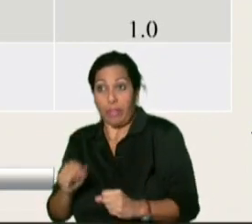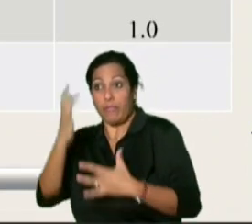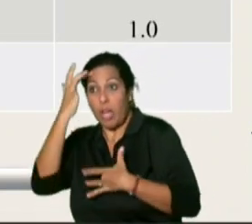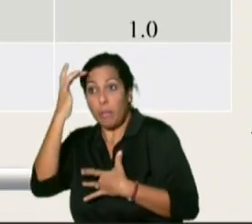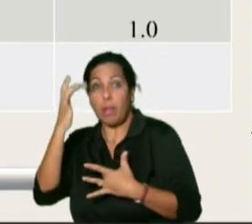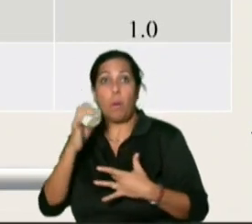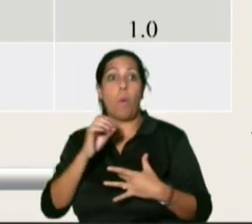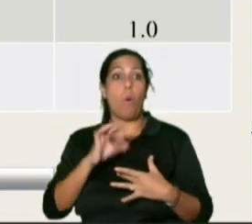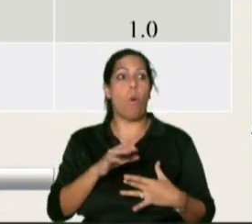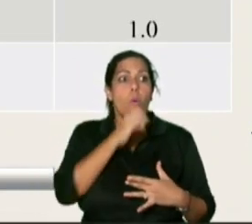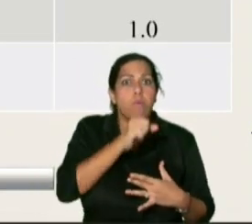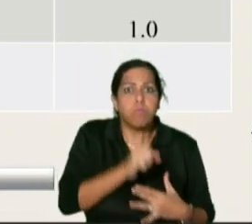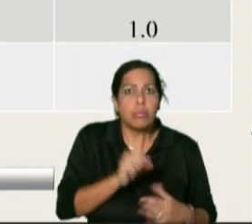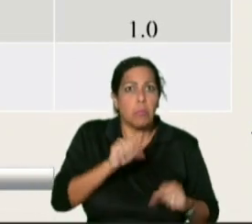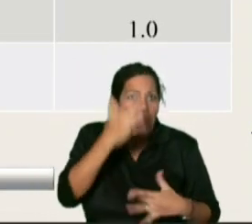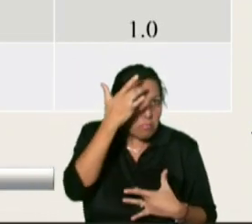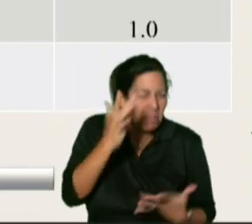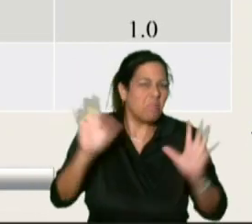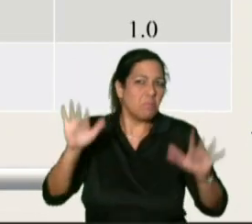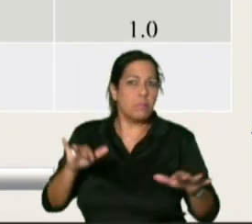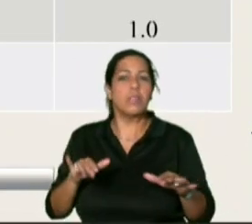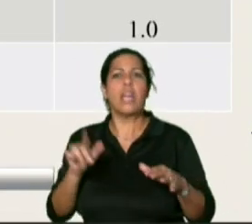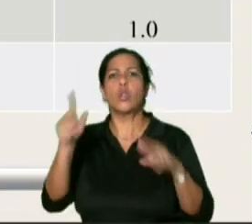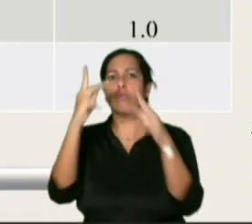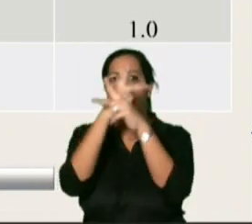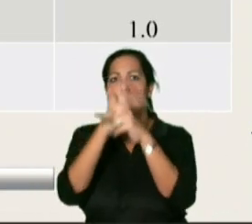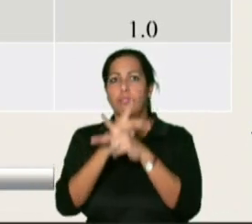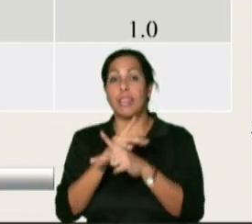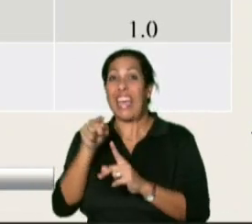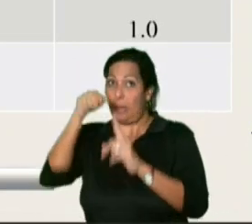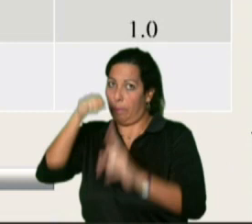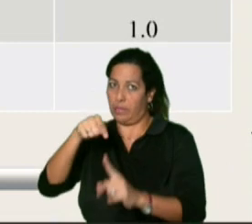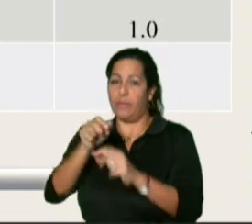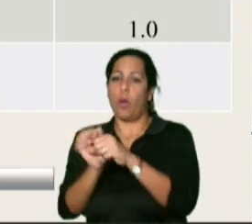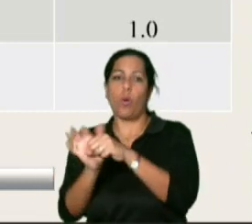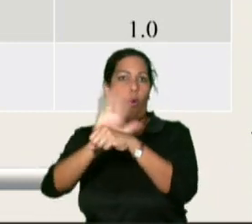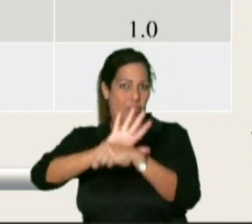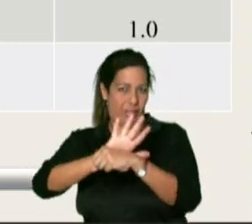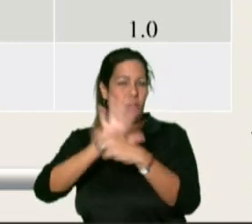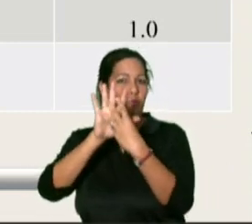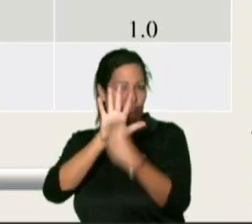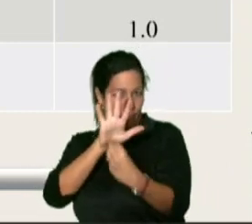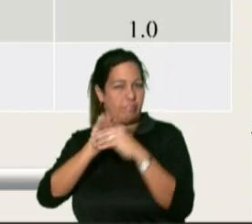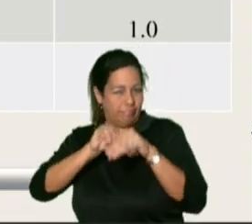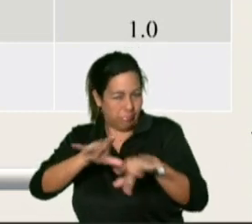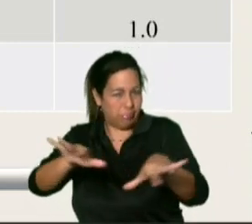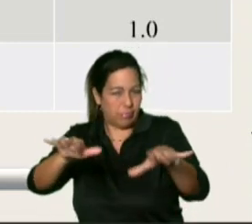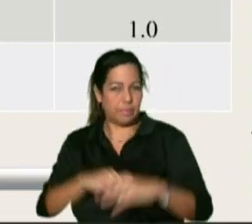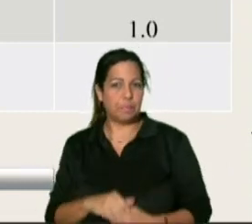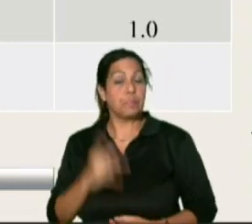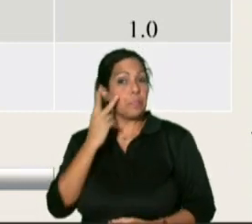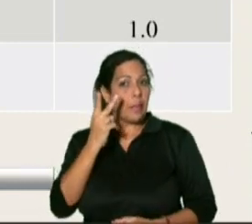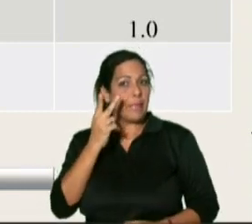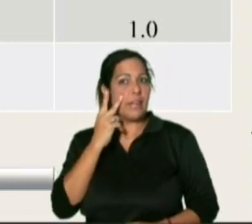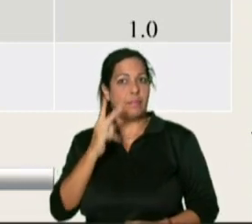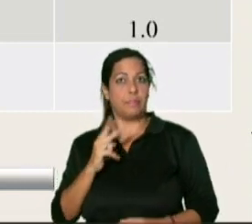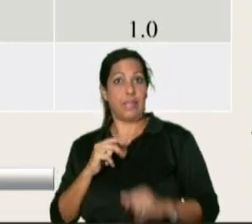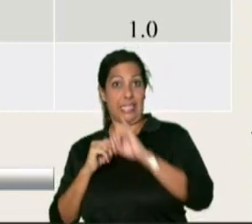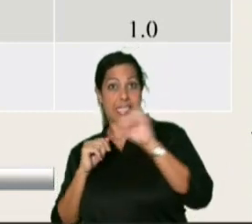de padecer de una condición. En este caso estamos hablando del contagio del COVID, ¿verdad? Fíjense que en la